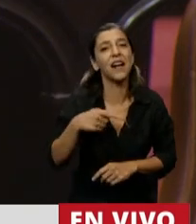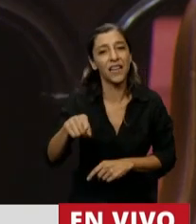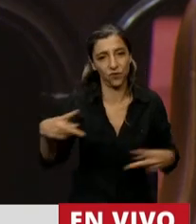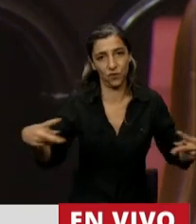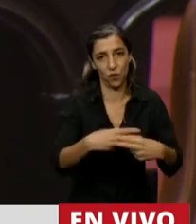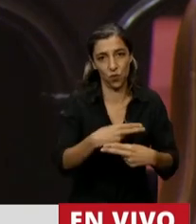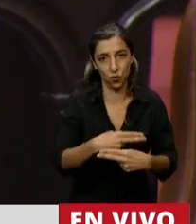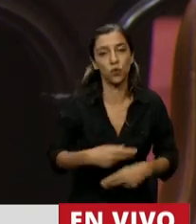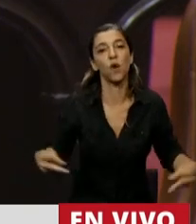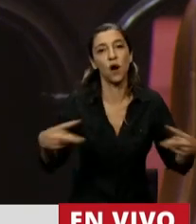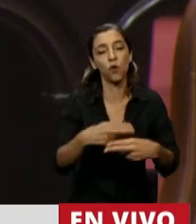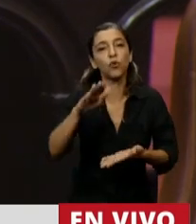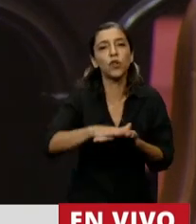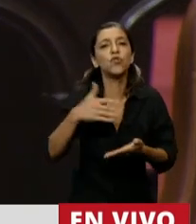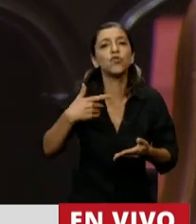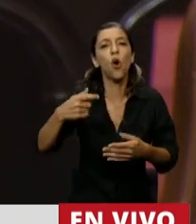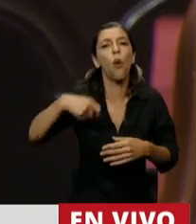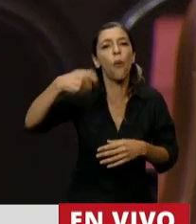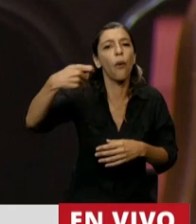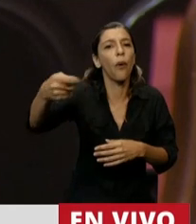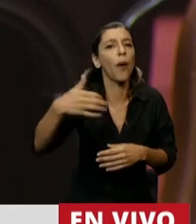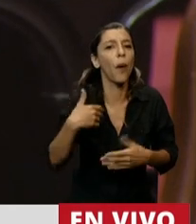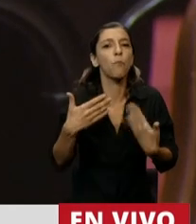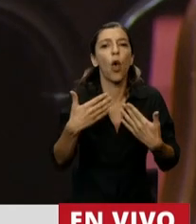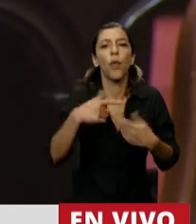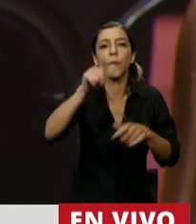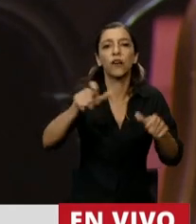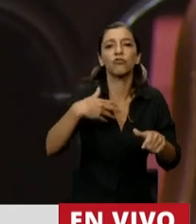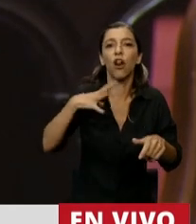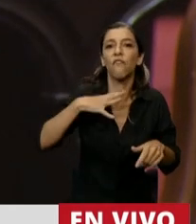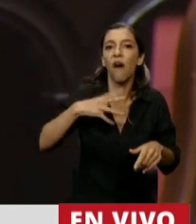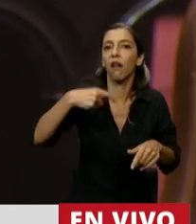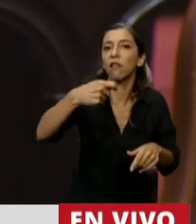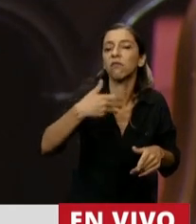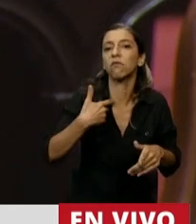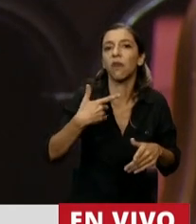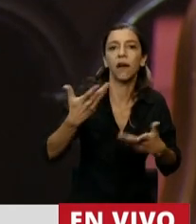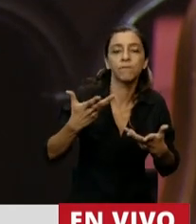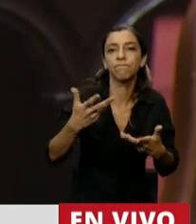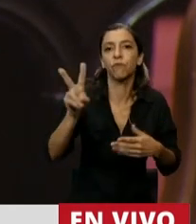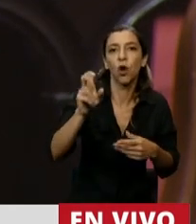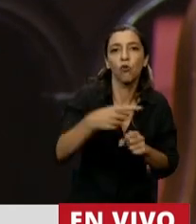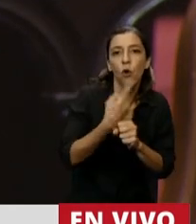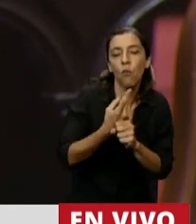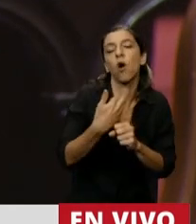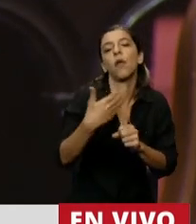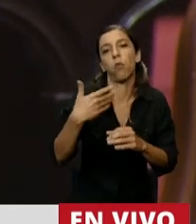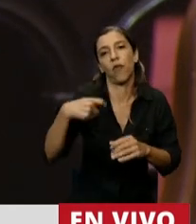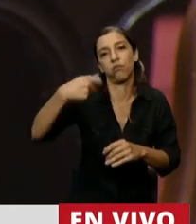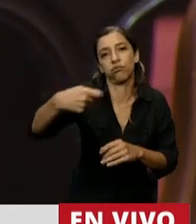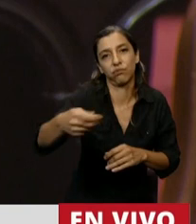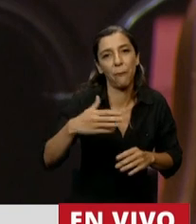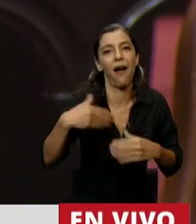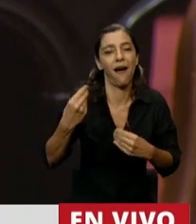moratorias previsionales para que haya más y nuevos jubilados y jubiladas. Ajuste es haber querido eliminar de un